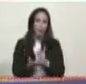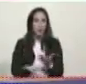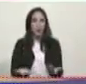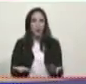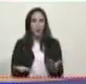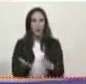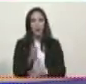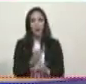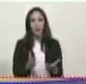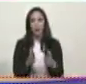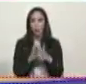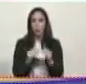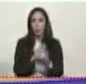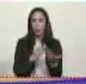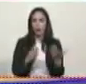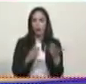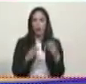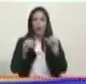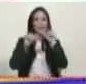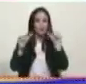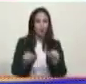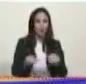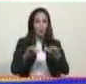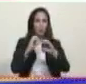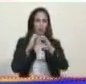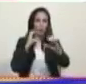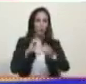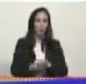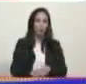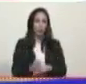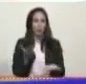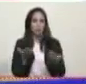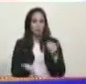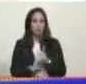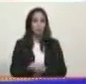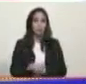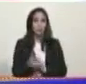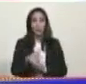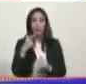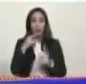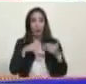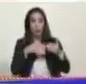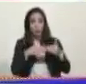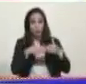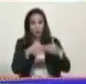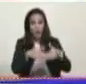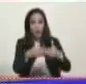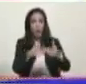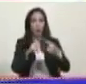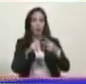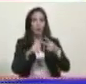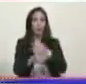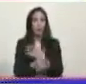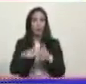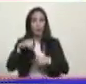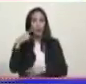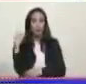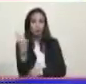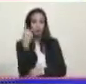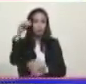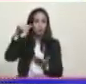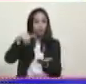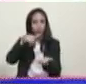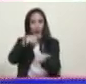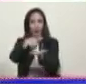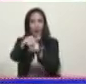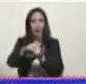una autonomía dentro de nuestro sistema de transporte nacional, no solamente el transporte terrestre, sino el transporte acuático y aéreo. La experiencia